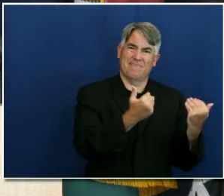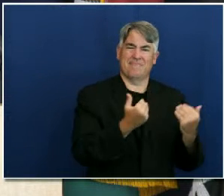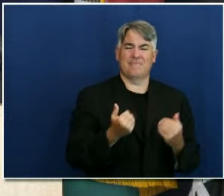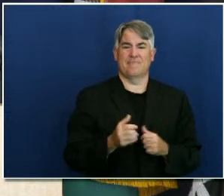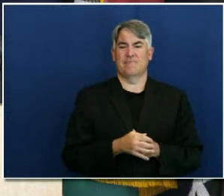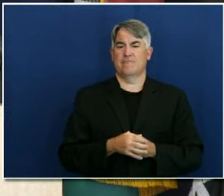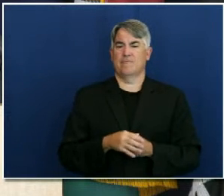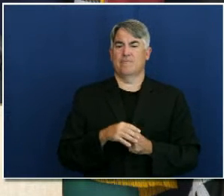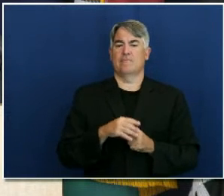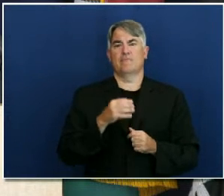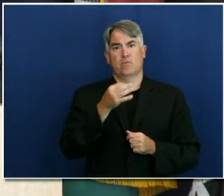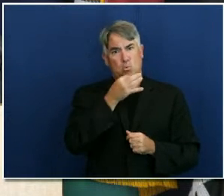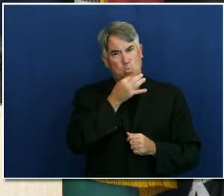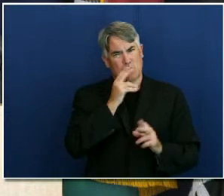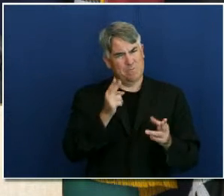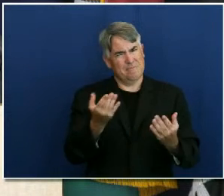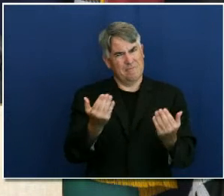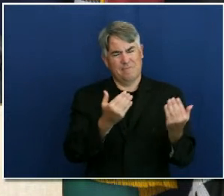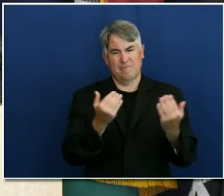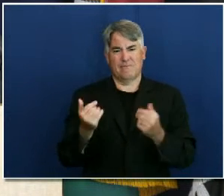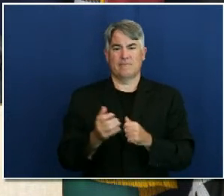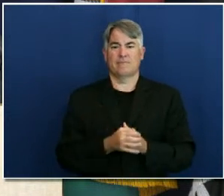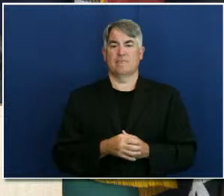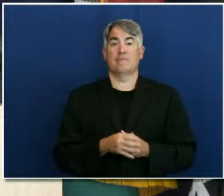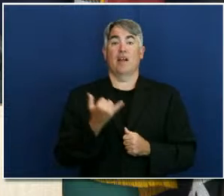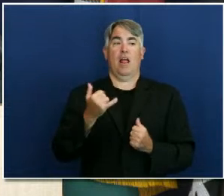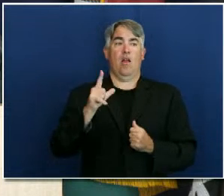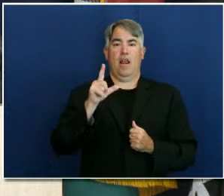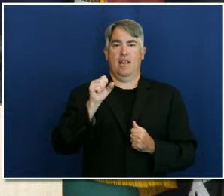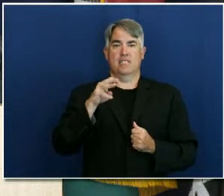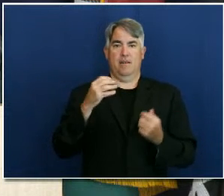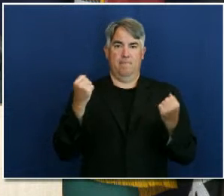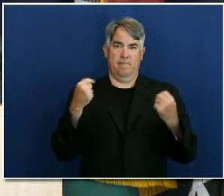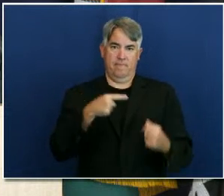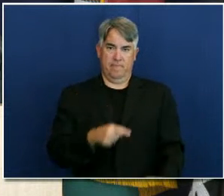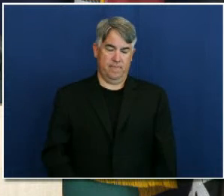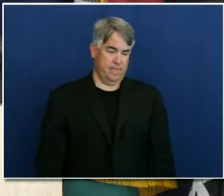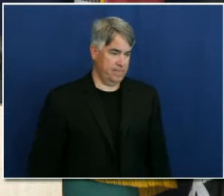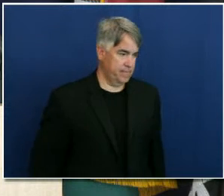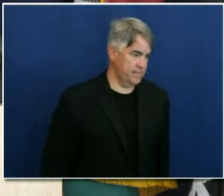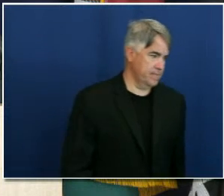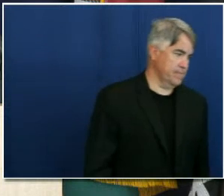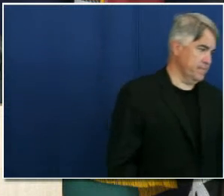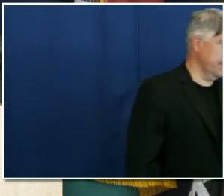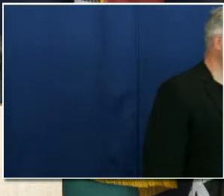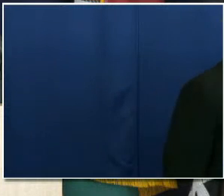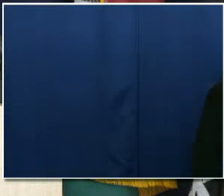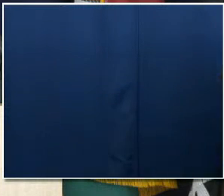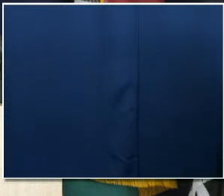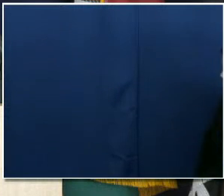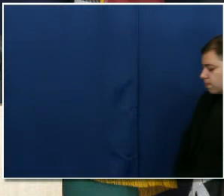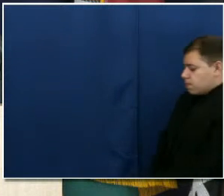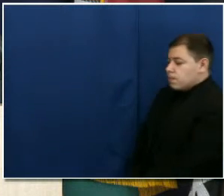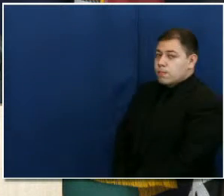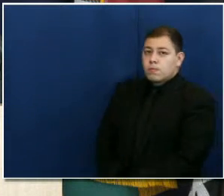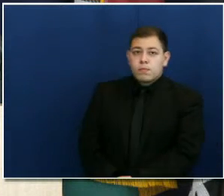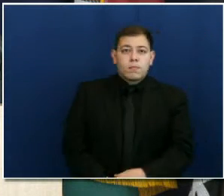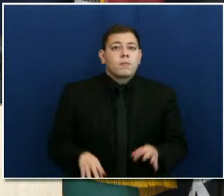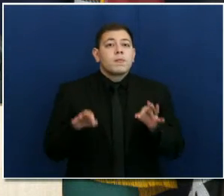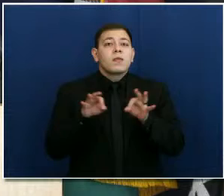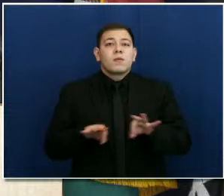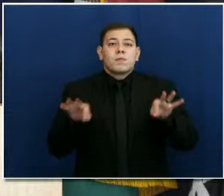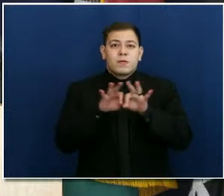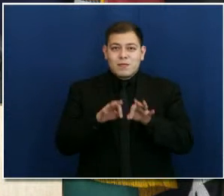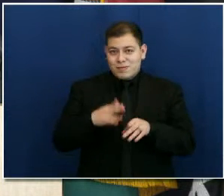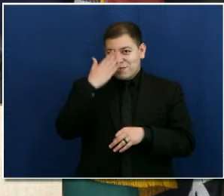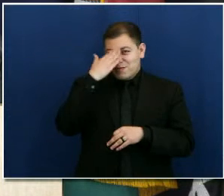possible. Es muy emocionante saber que estamos ya cerca de nuestra meta de vacunación del 75% de los